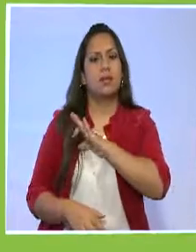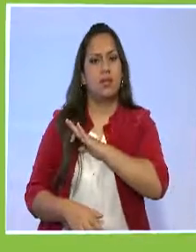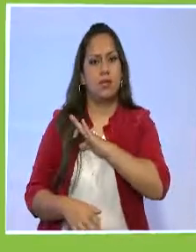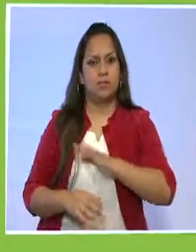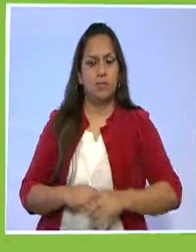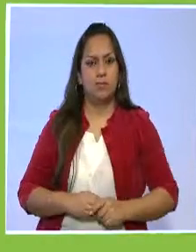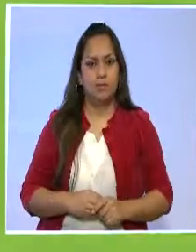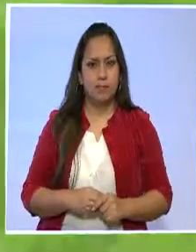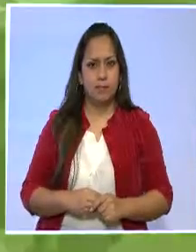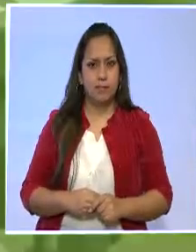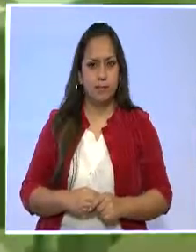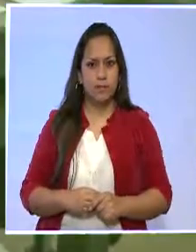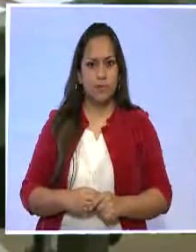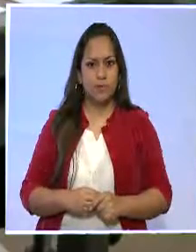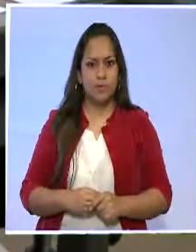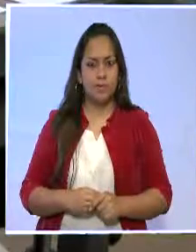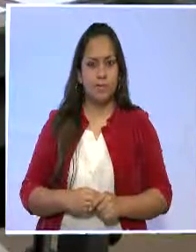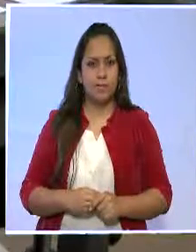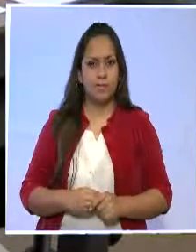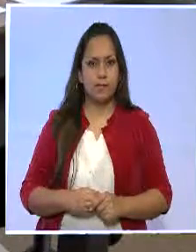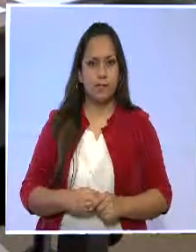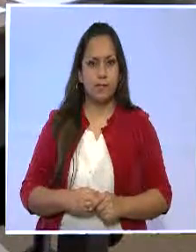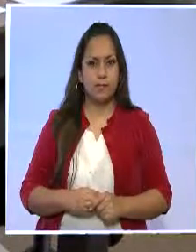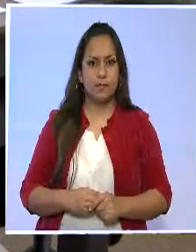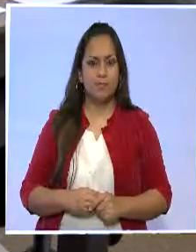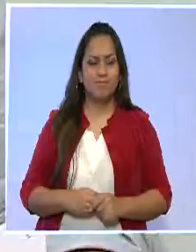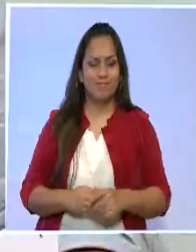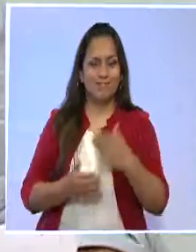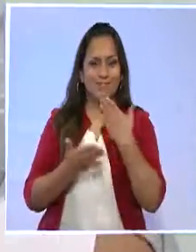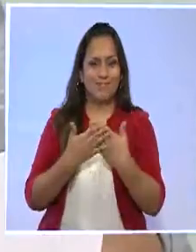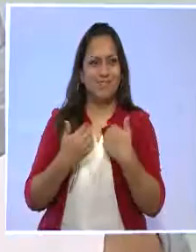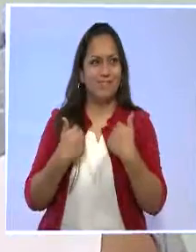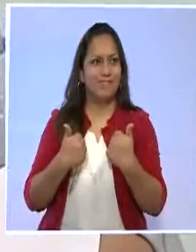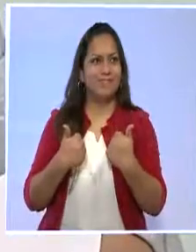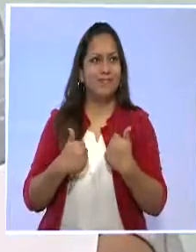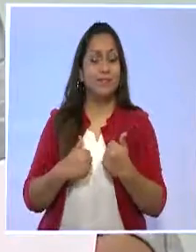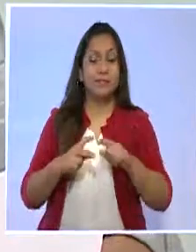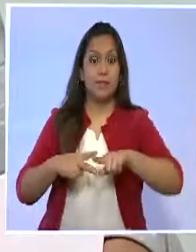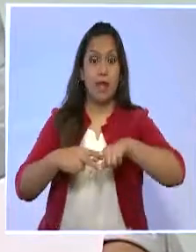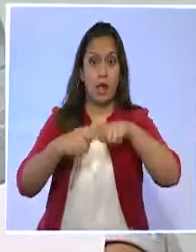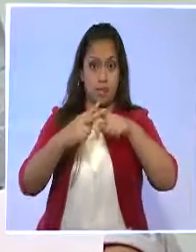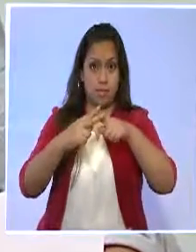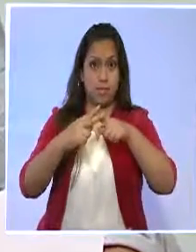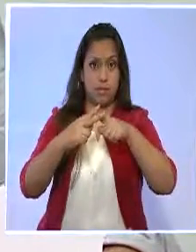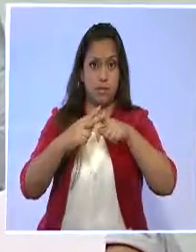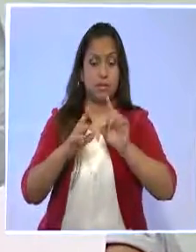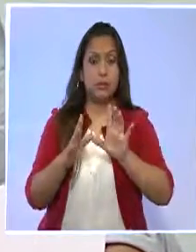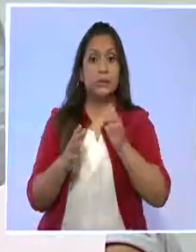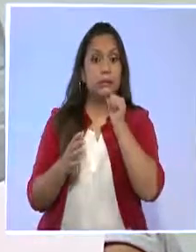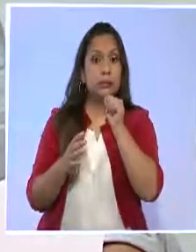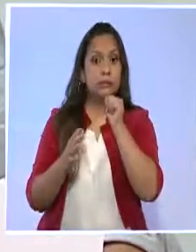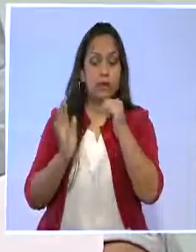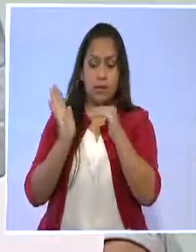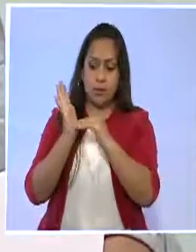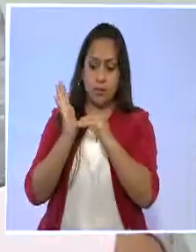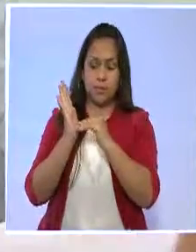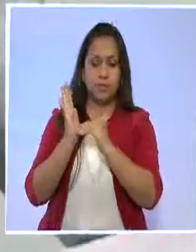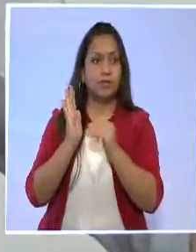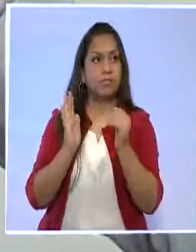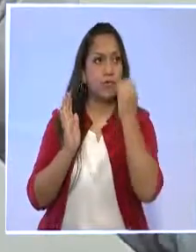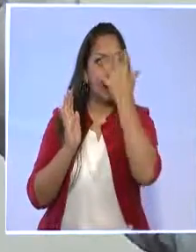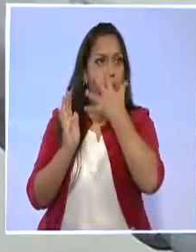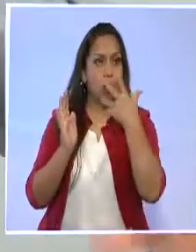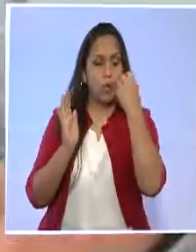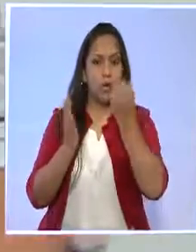cognitiva de ley muy bien damos inicio al programa había omitido me dice en radio la bonita en la provincia de cotopaxi